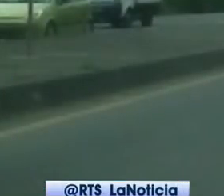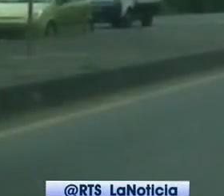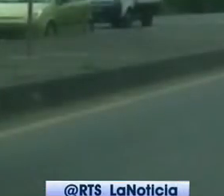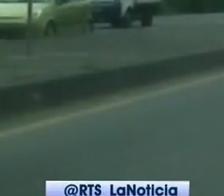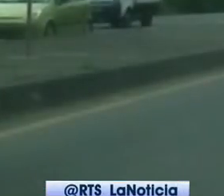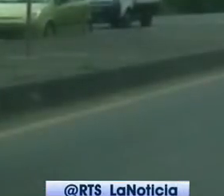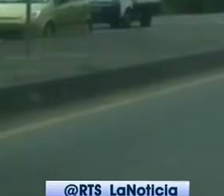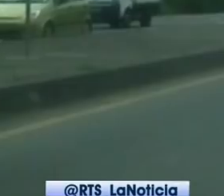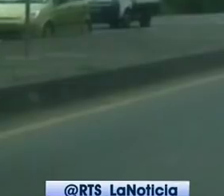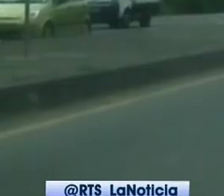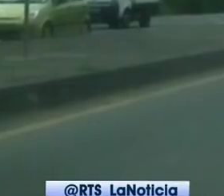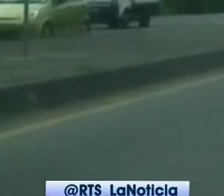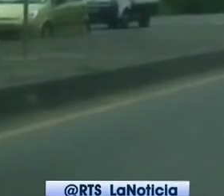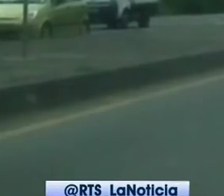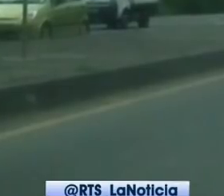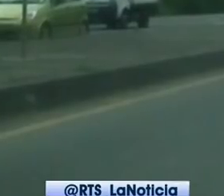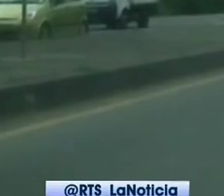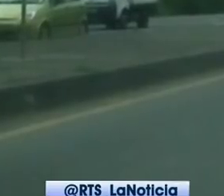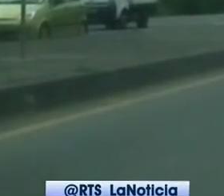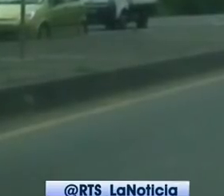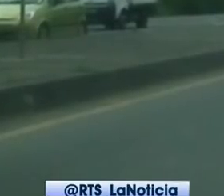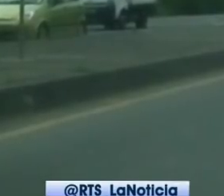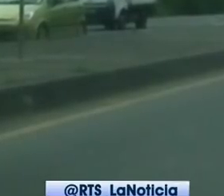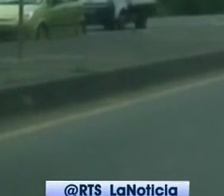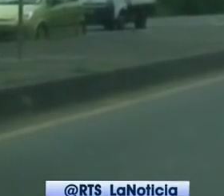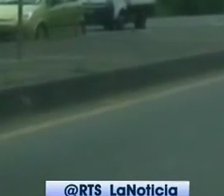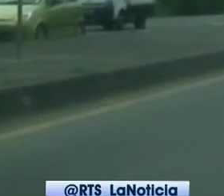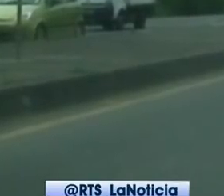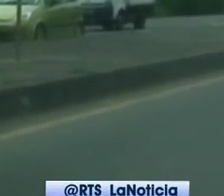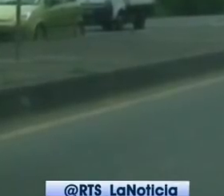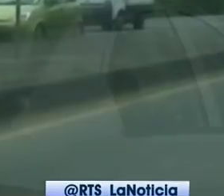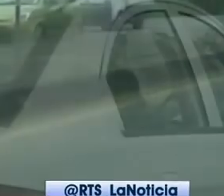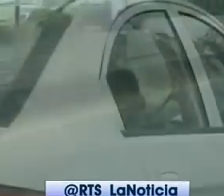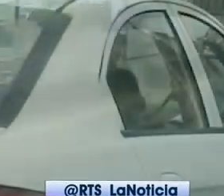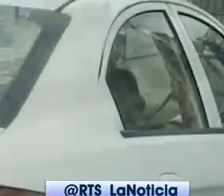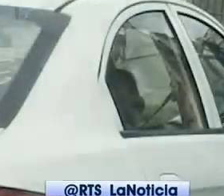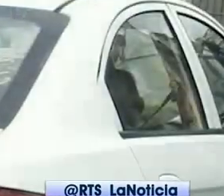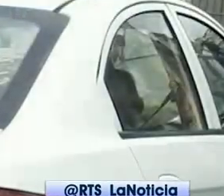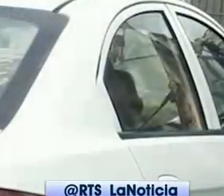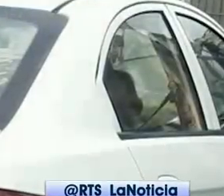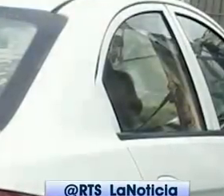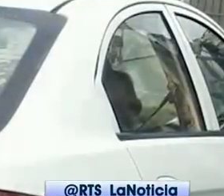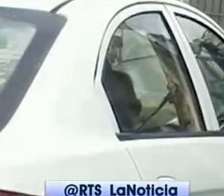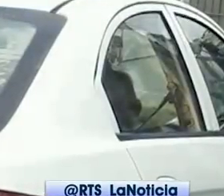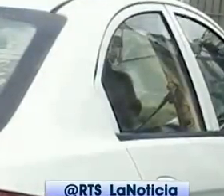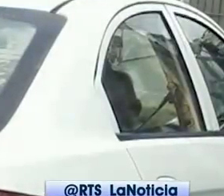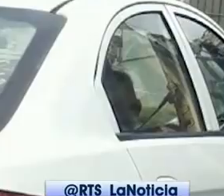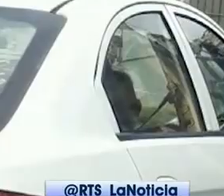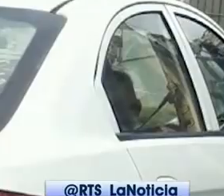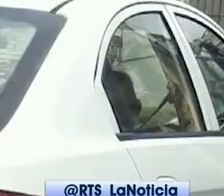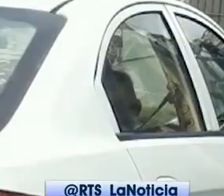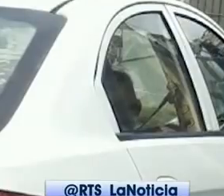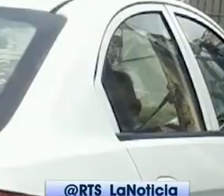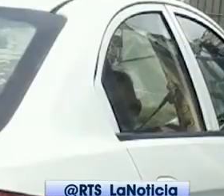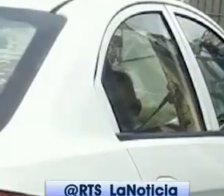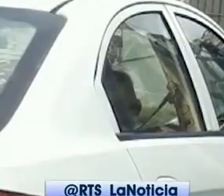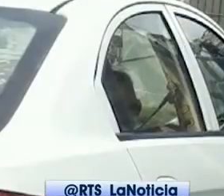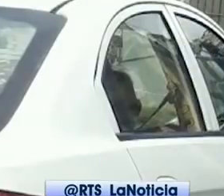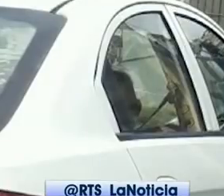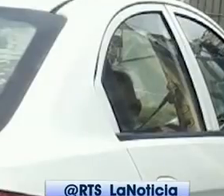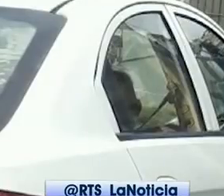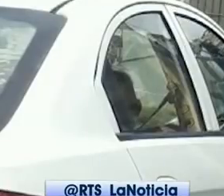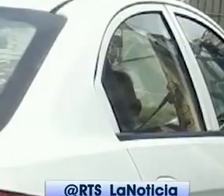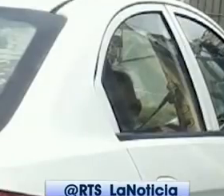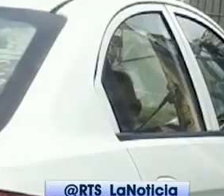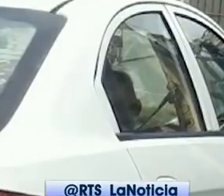estamos lamentando. Y está claro, simplemente hay un irrespeto absoluto a las normas de tránsito. Las señaléticas están pintadas.